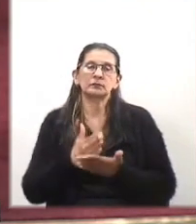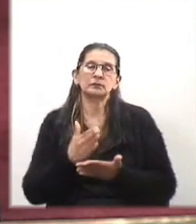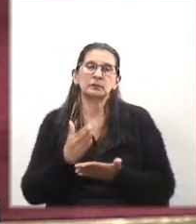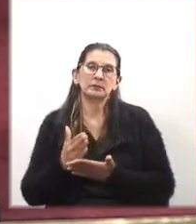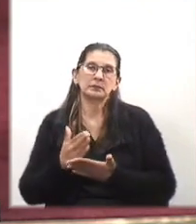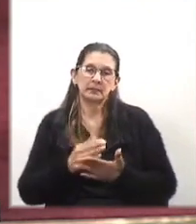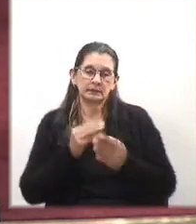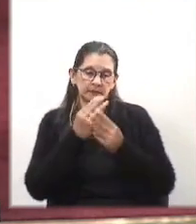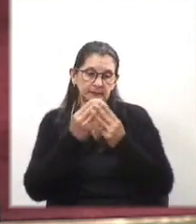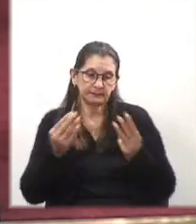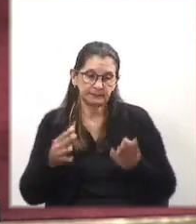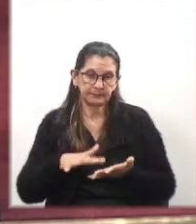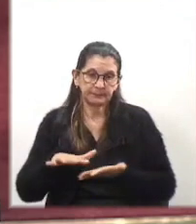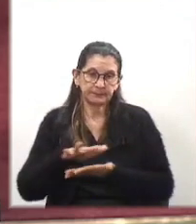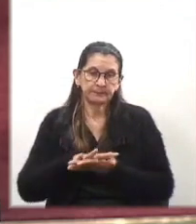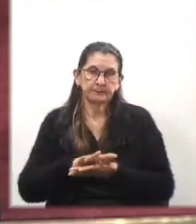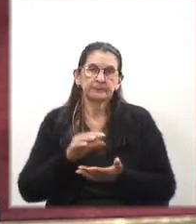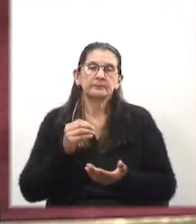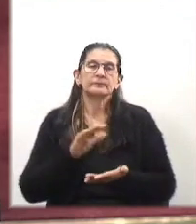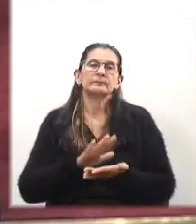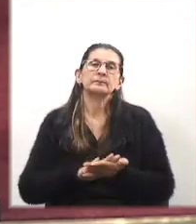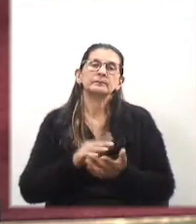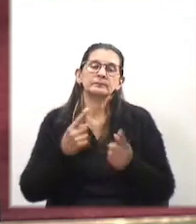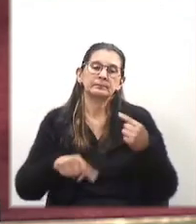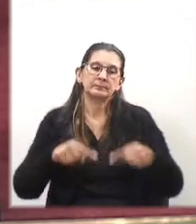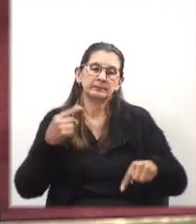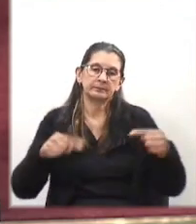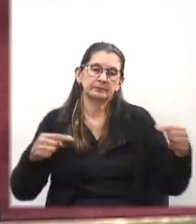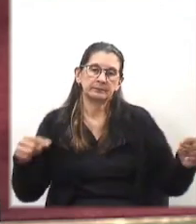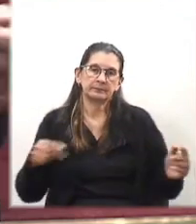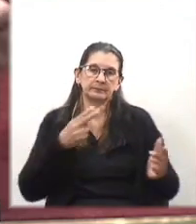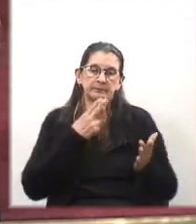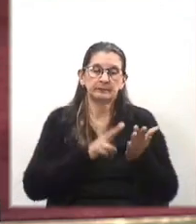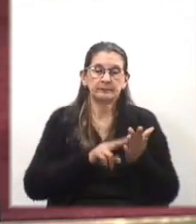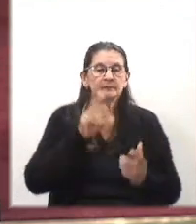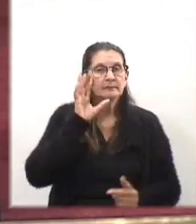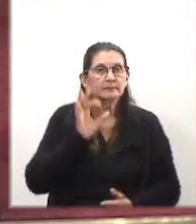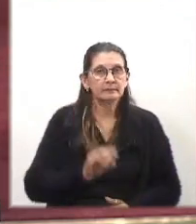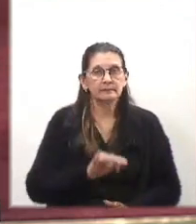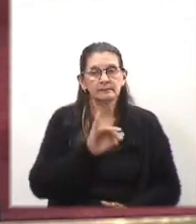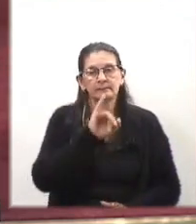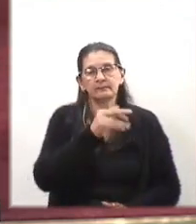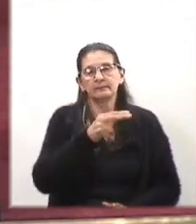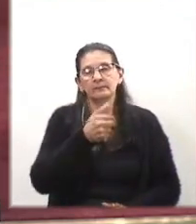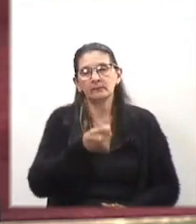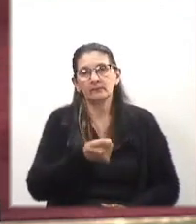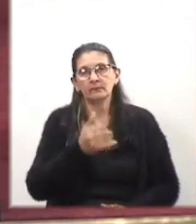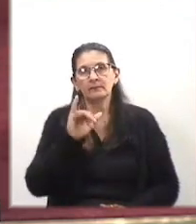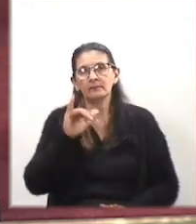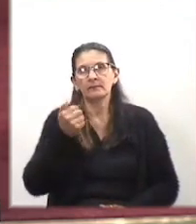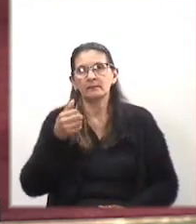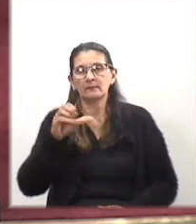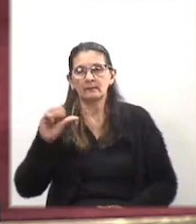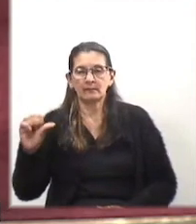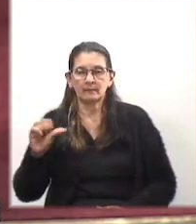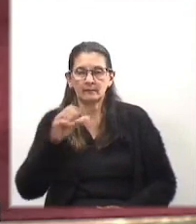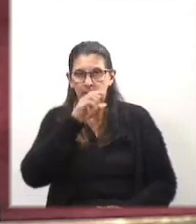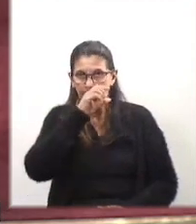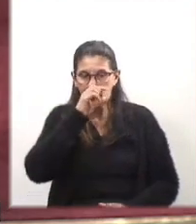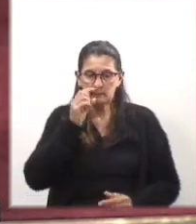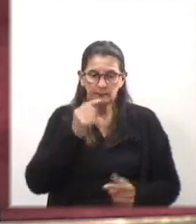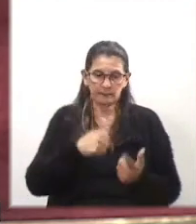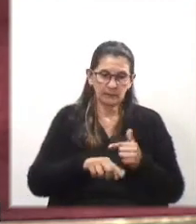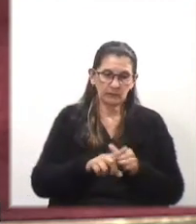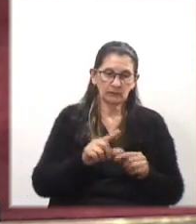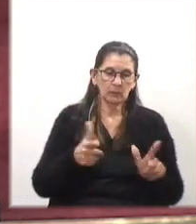solidaridad intergeneracional mediante la contribución de diferentes tributos, a saber, IVA e IAS. Por lo que no se